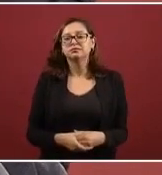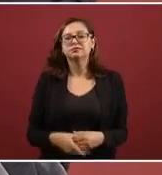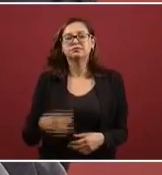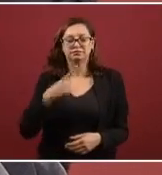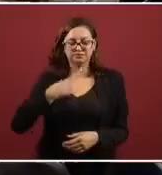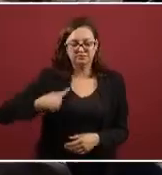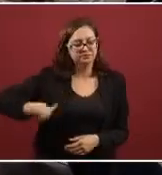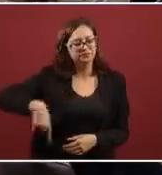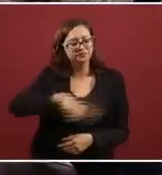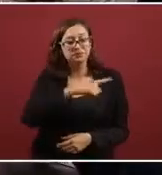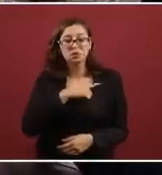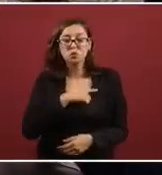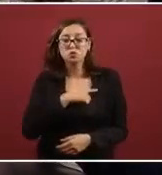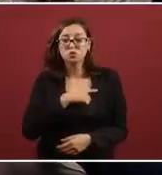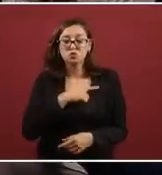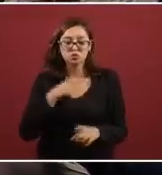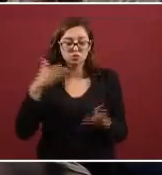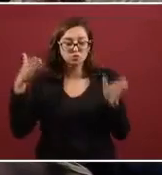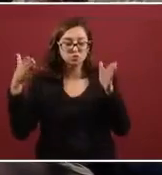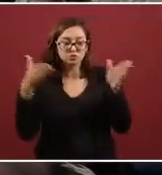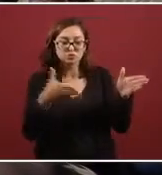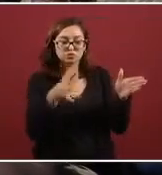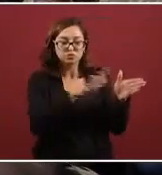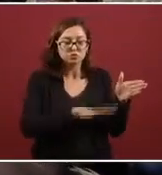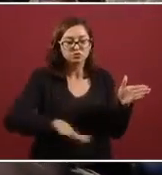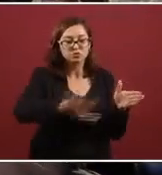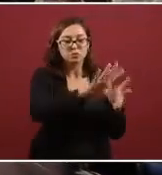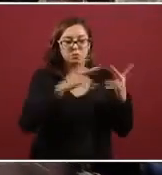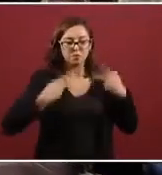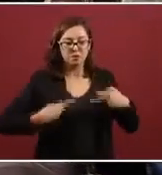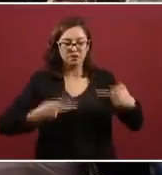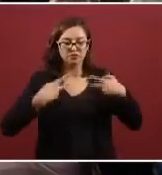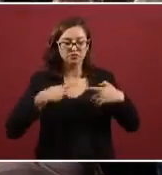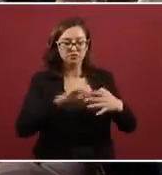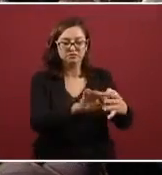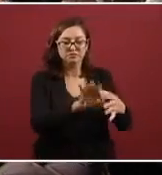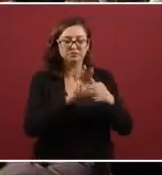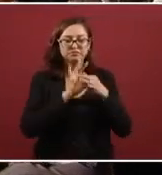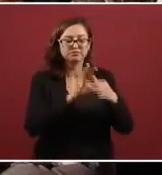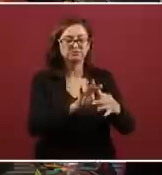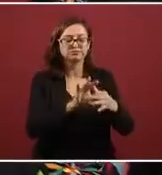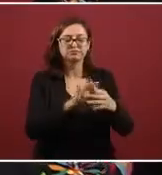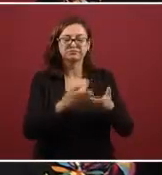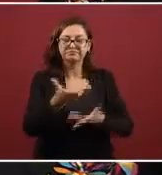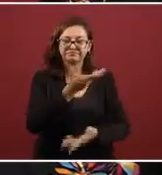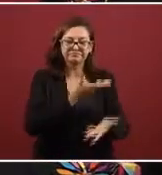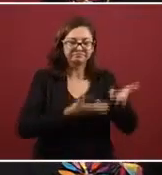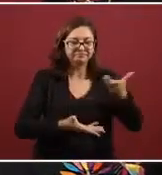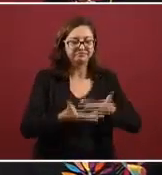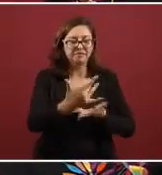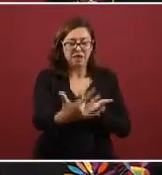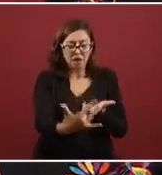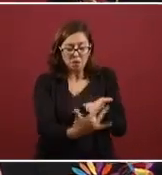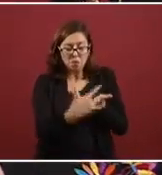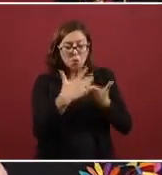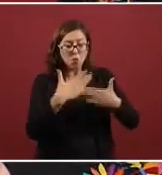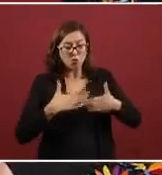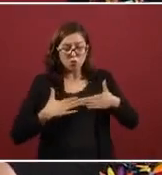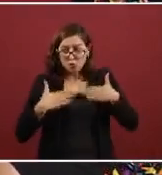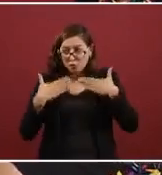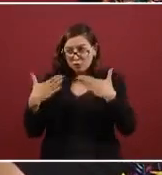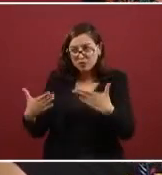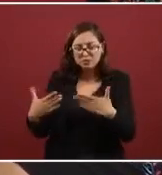corresponder siempre a ese apoyo, a esa confianza. Entonces, no le